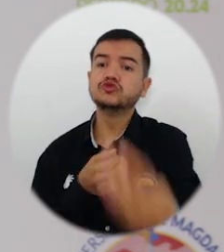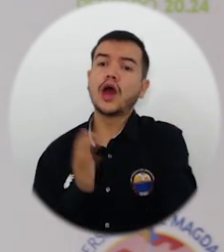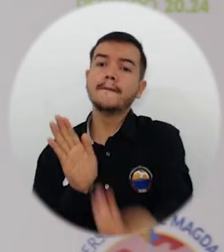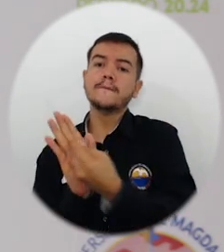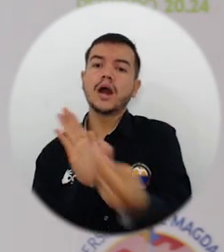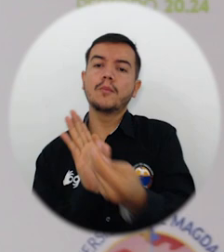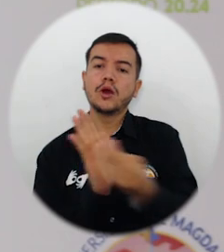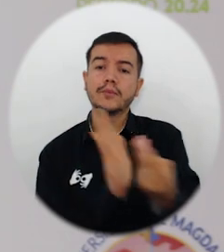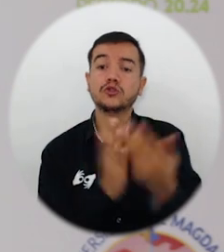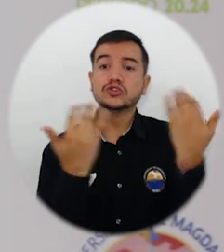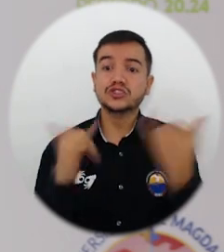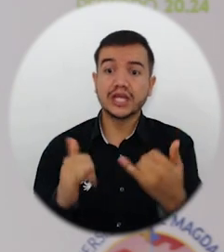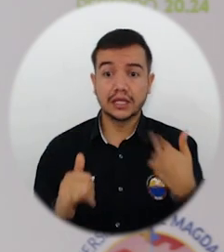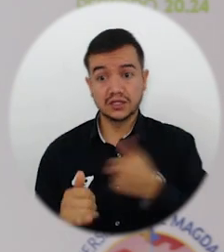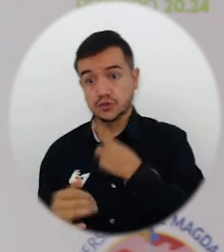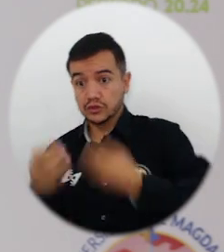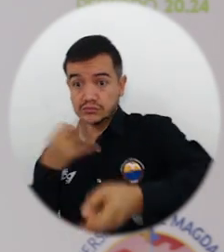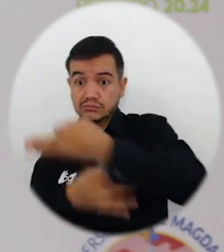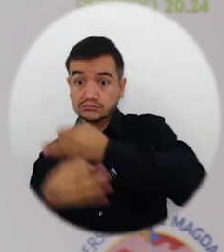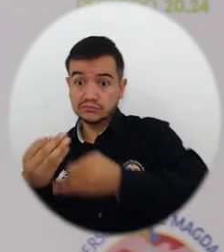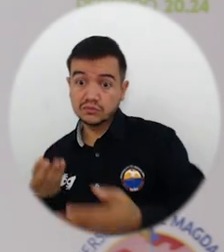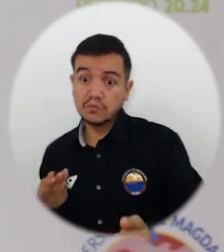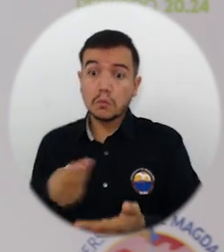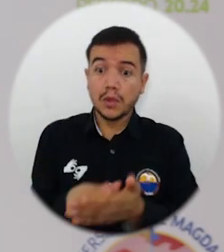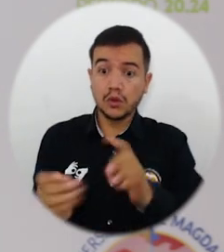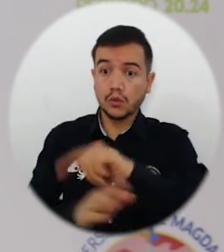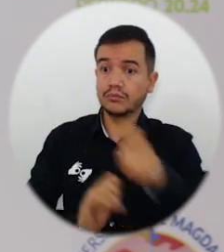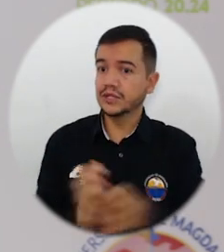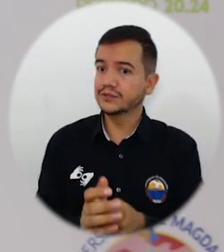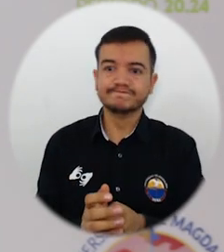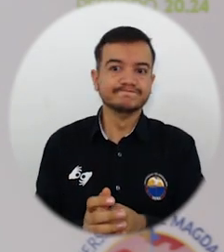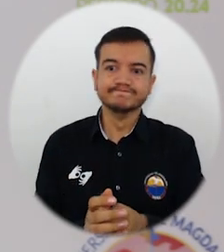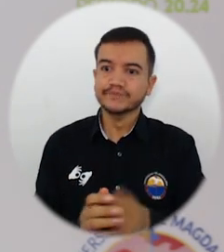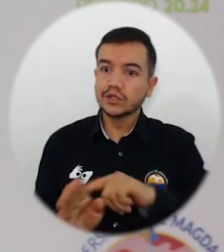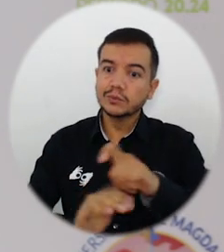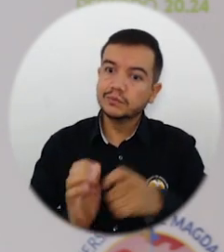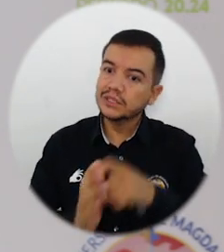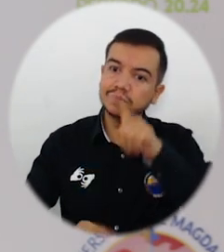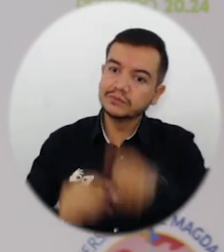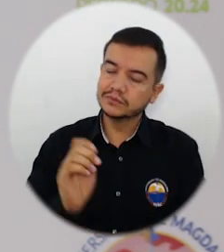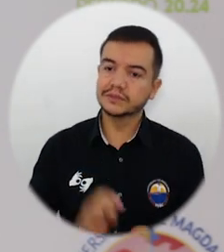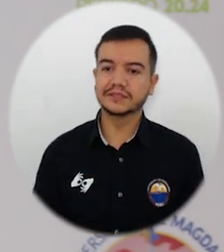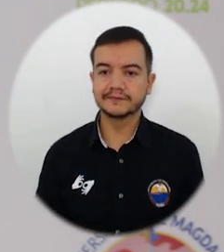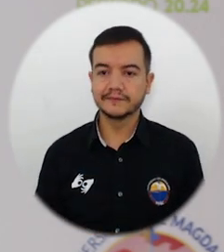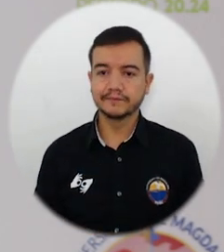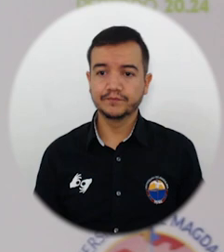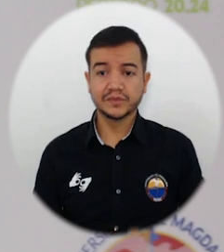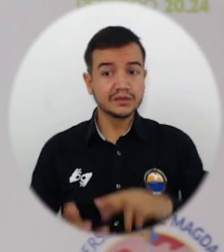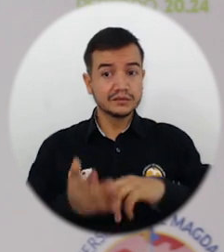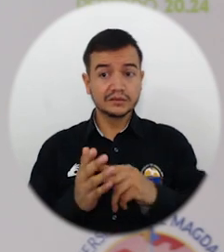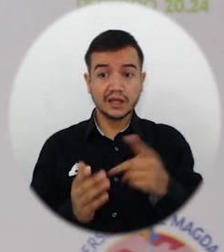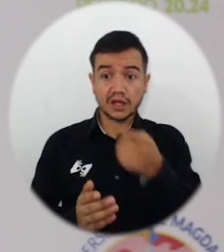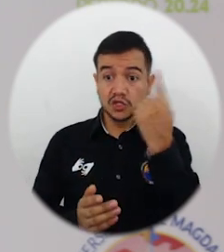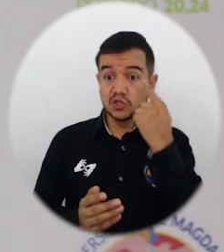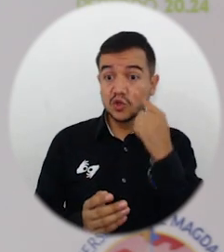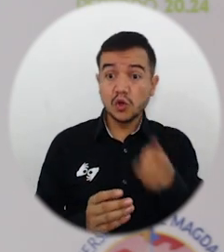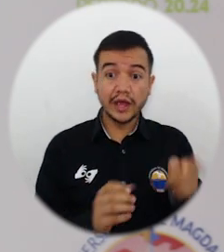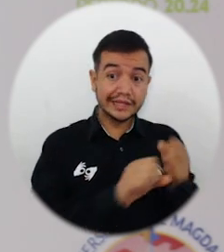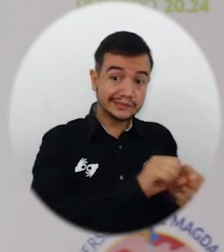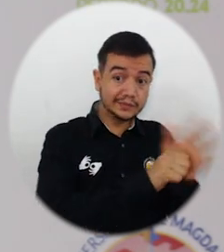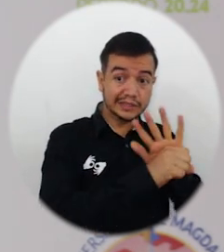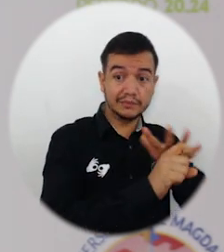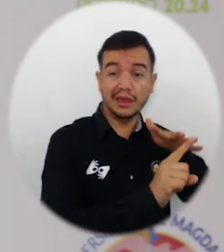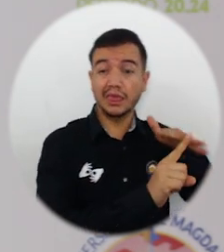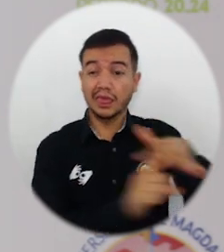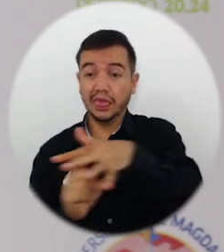de ese pago que hicieron. La crisis económica y social que dejó la pandemia ha golpeado a todo el mundo, no solamente a la gente del Magdalena. Dejar por fuera